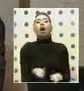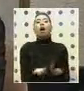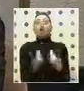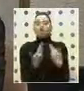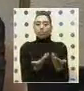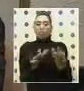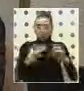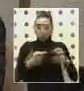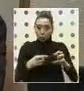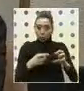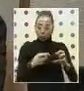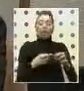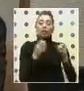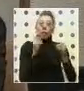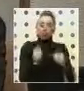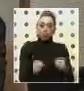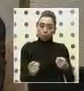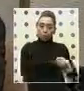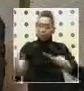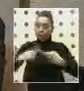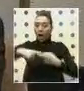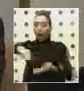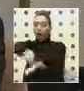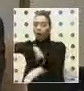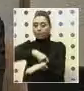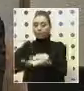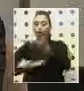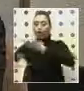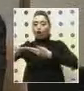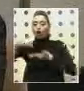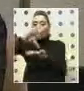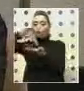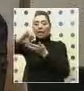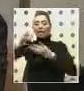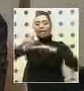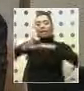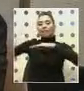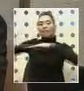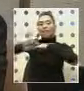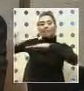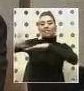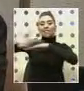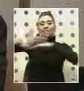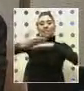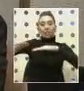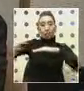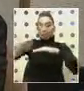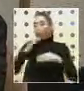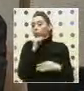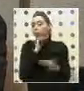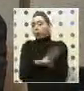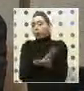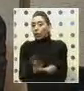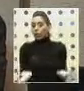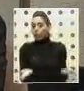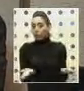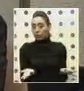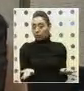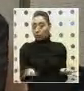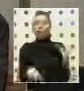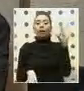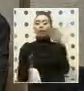celebrar convenios de colaboración con países vecinos, por dar algunos ejemplos. En